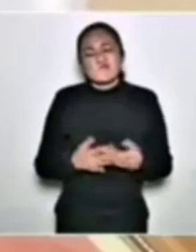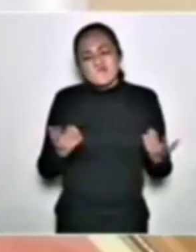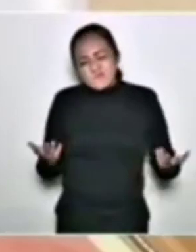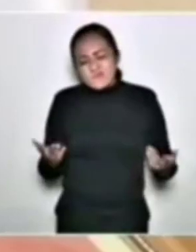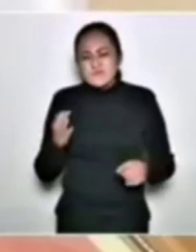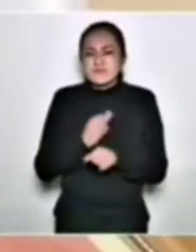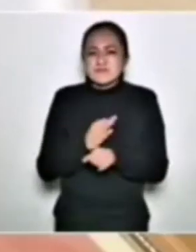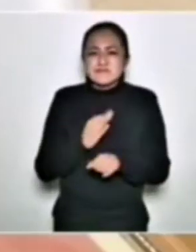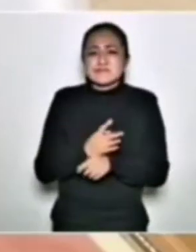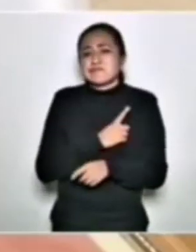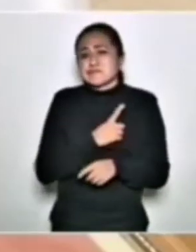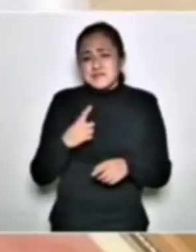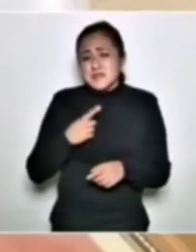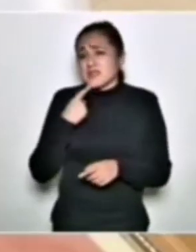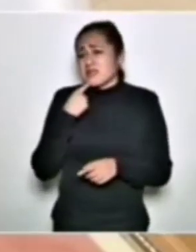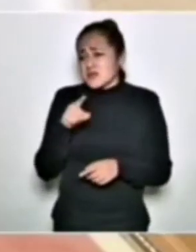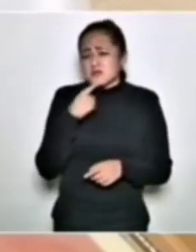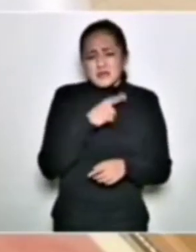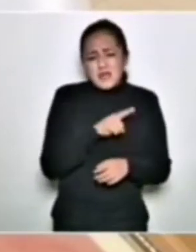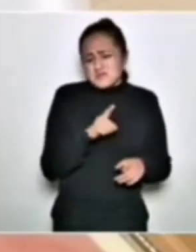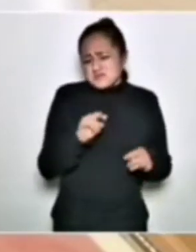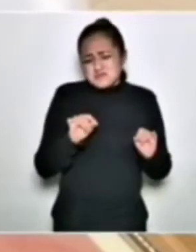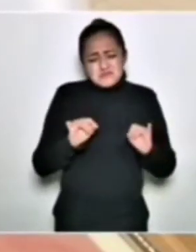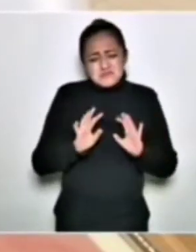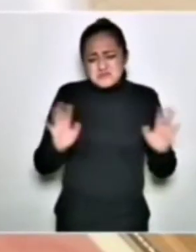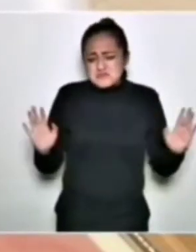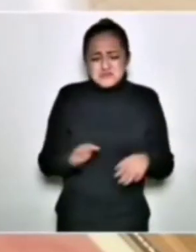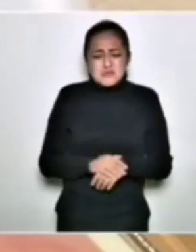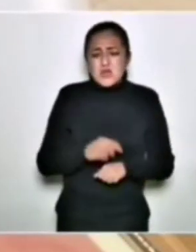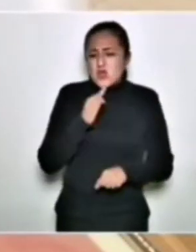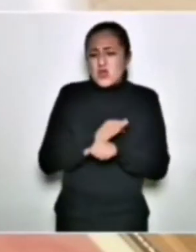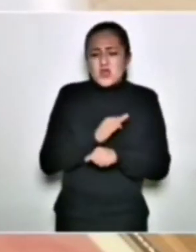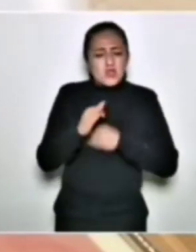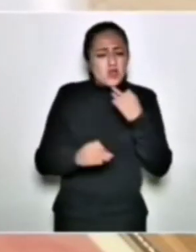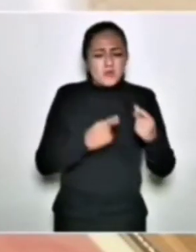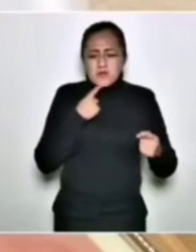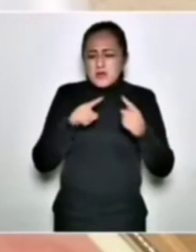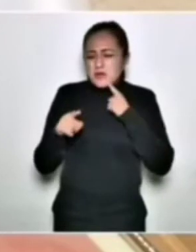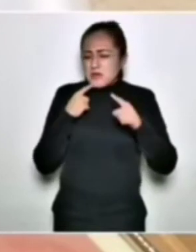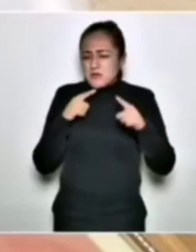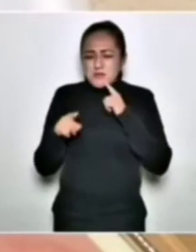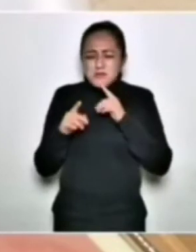Es tiempo de denuncias. Es temporada de denuncias.